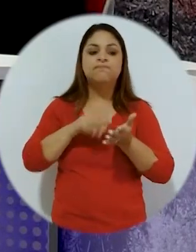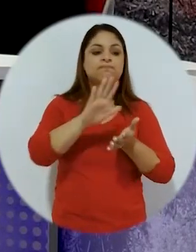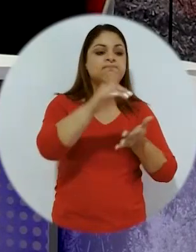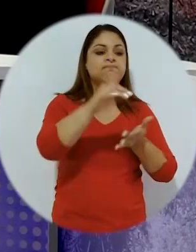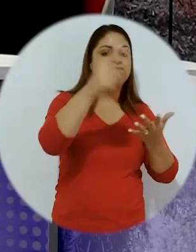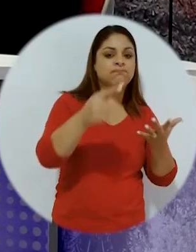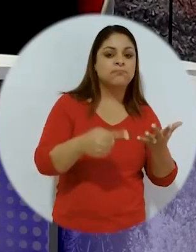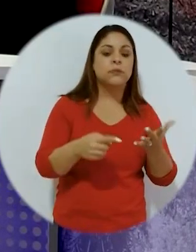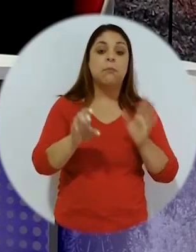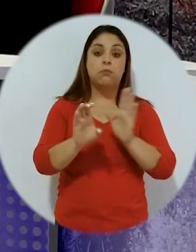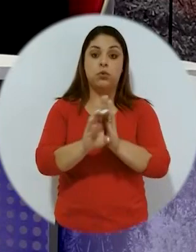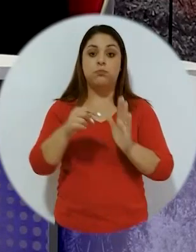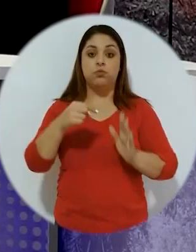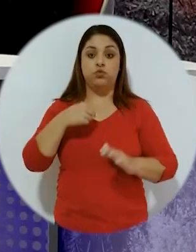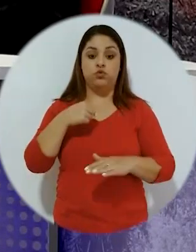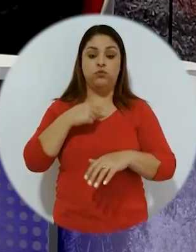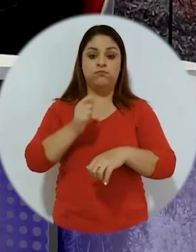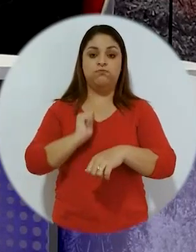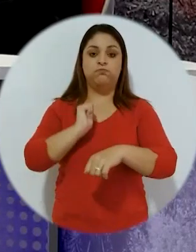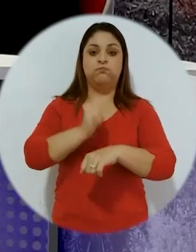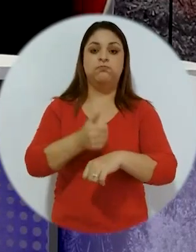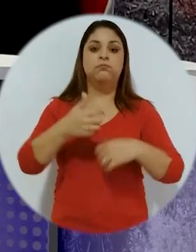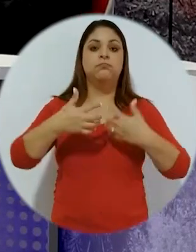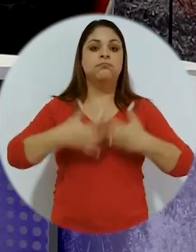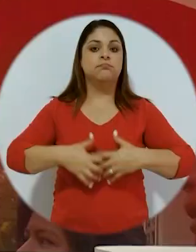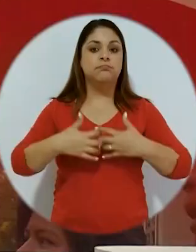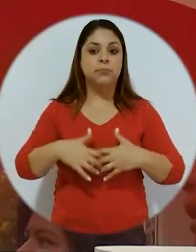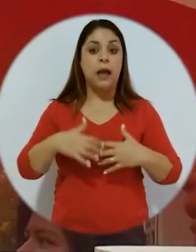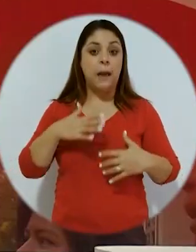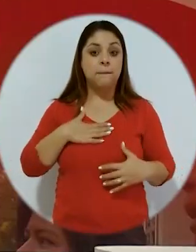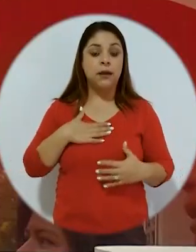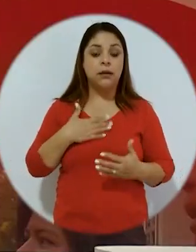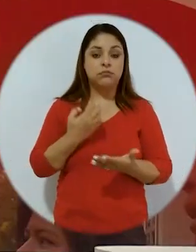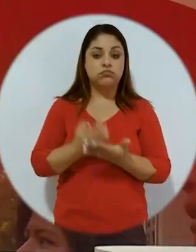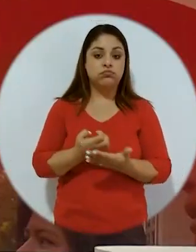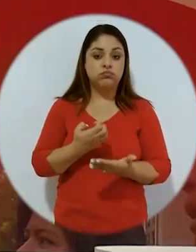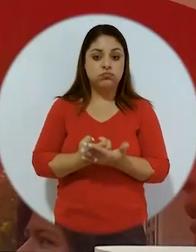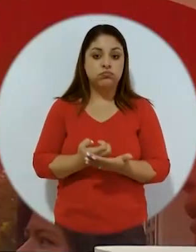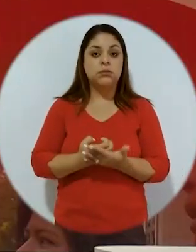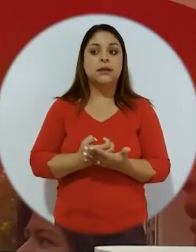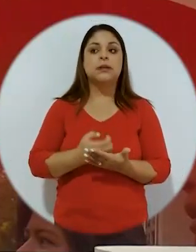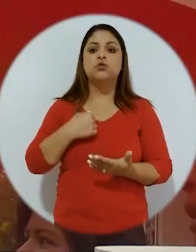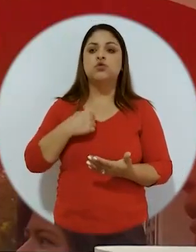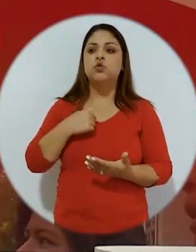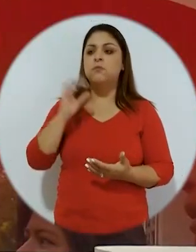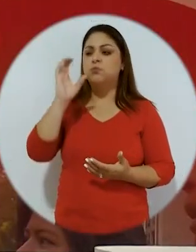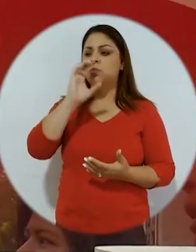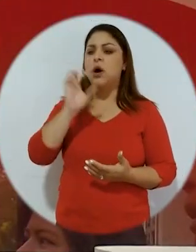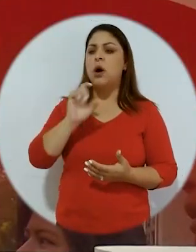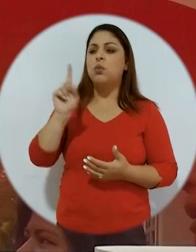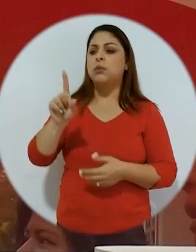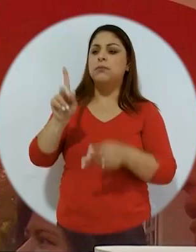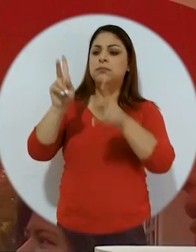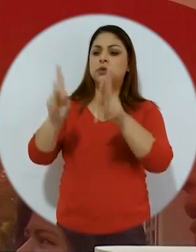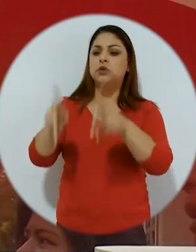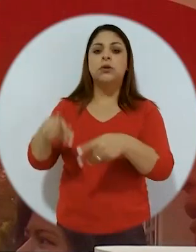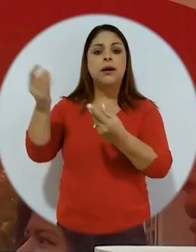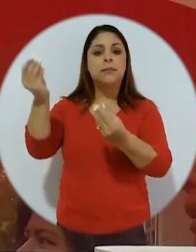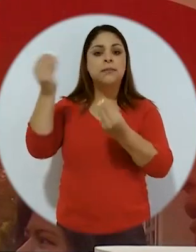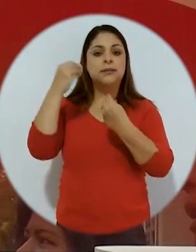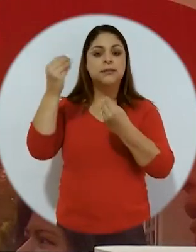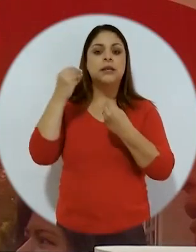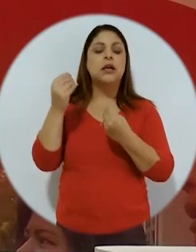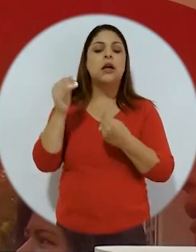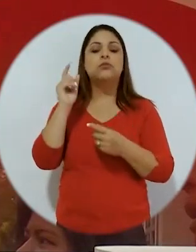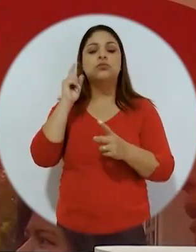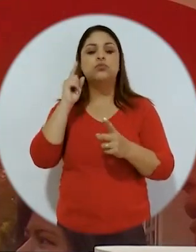requeridos. Yo soy una persona que estoy emprendiendo en bioeconomía, quiero utilizar a alguien que me enseñe sobre